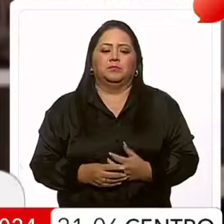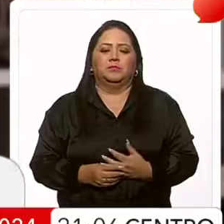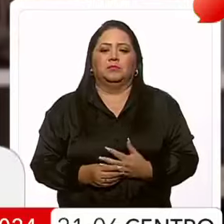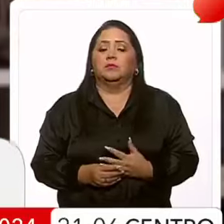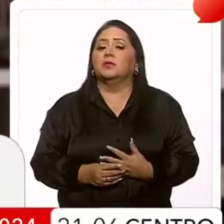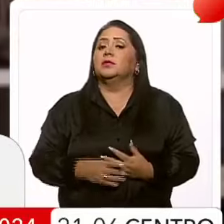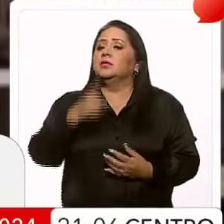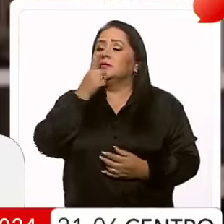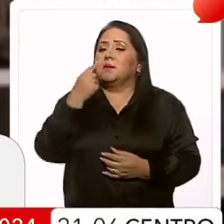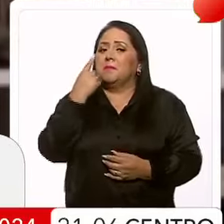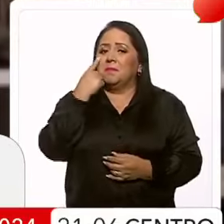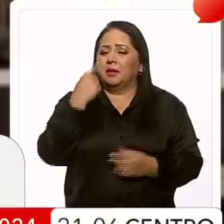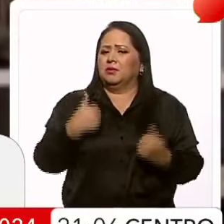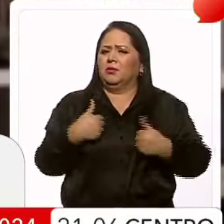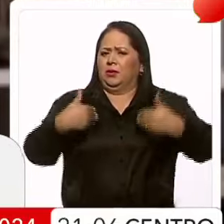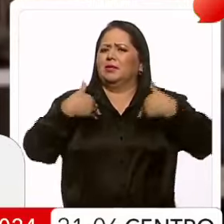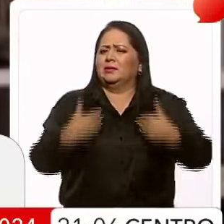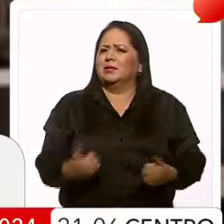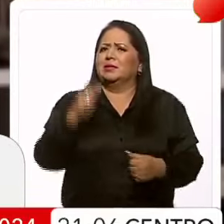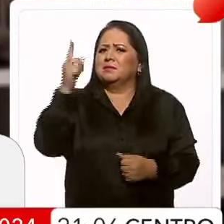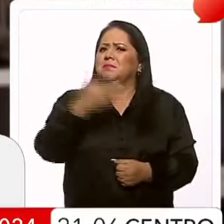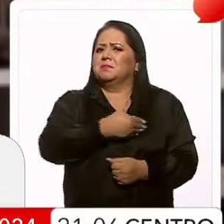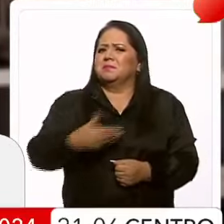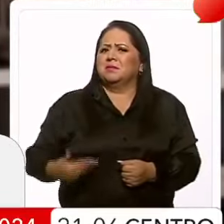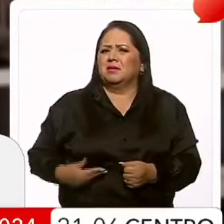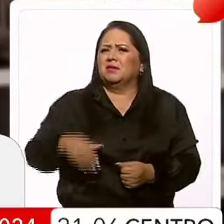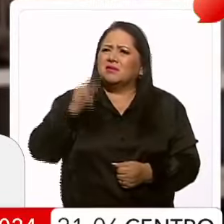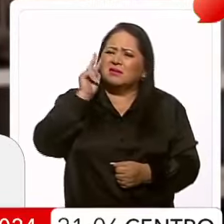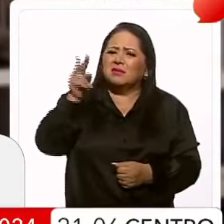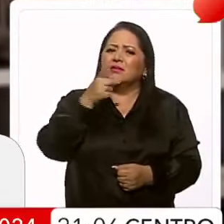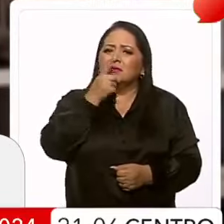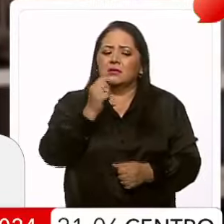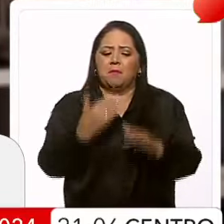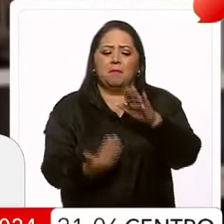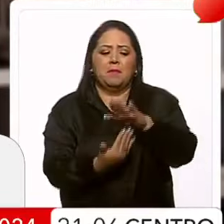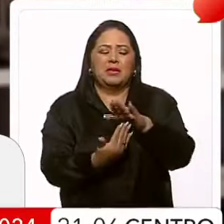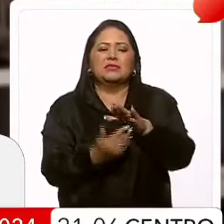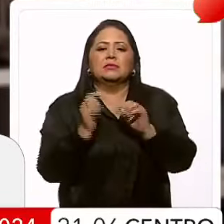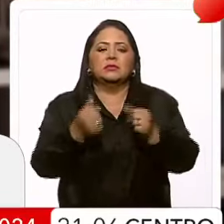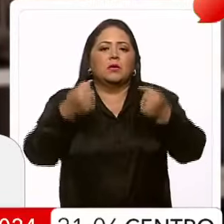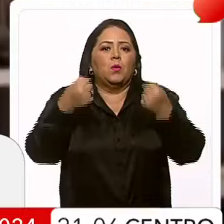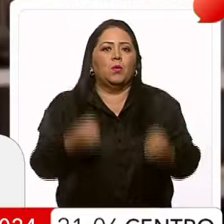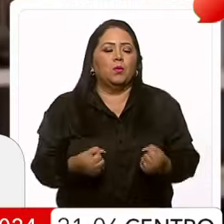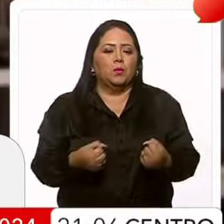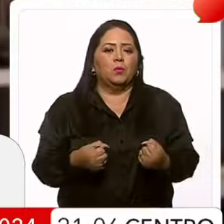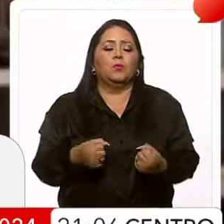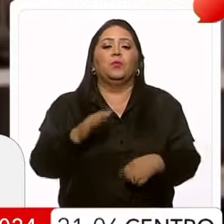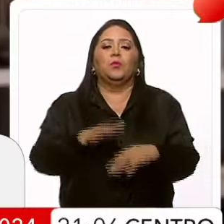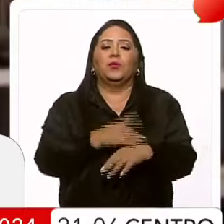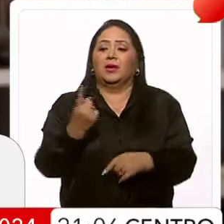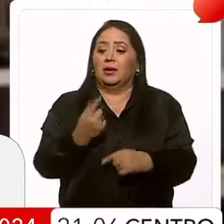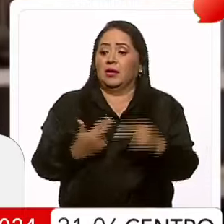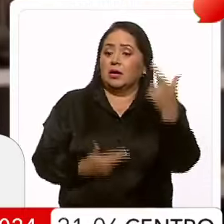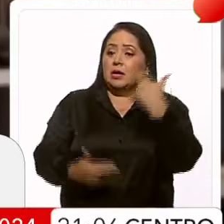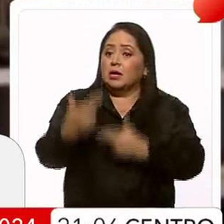Mira, yo entiendo la interpretación del presidente, que más bien es una interpretación de la mesa de seguridad, de que el